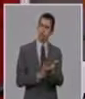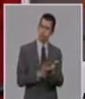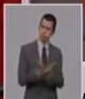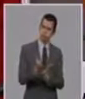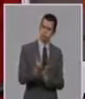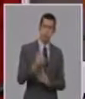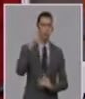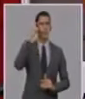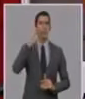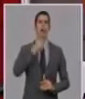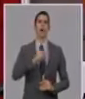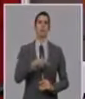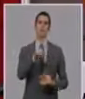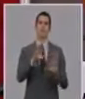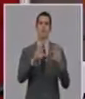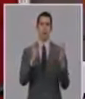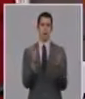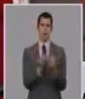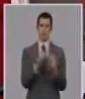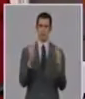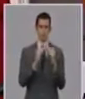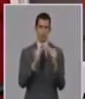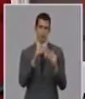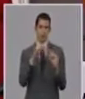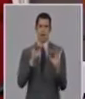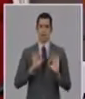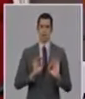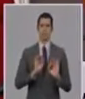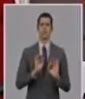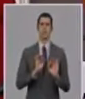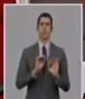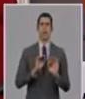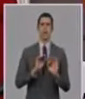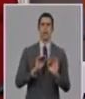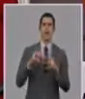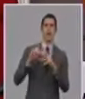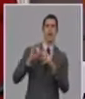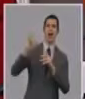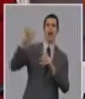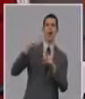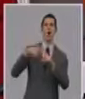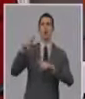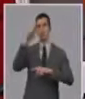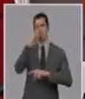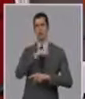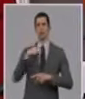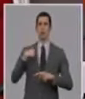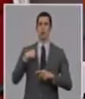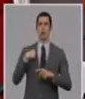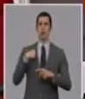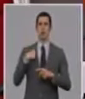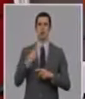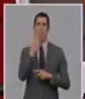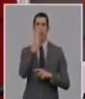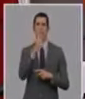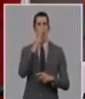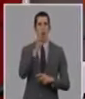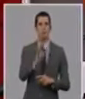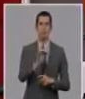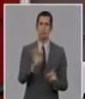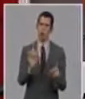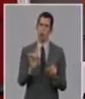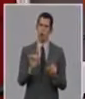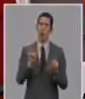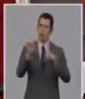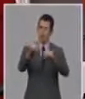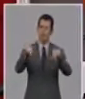así, lógicamente con redoblados esfuerzos, porque tienen muchas actividades, muchos protocolos en los cuales ellos intervienen.